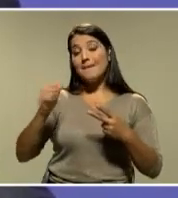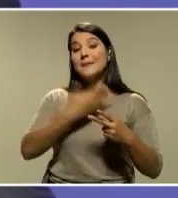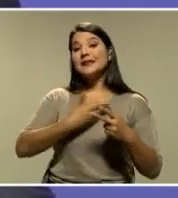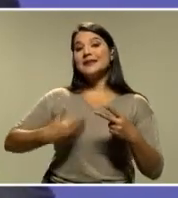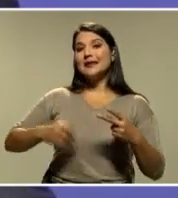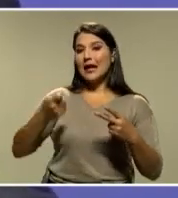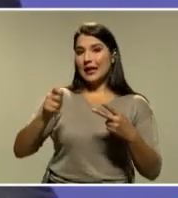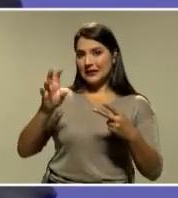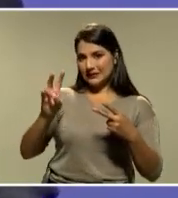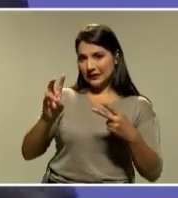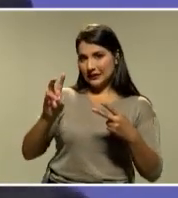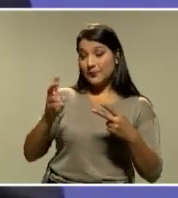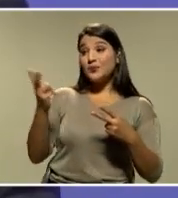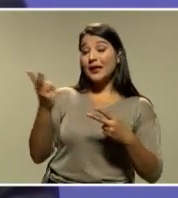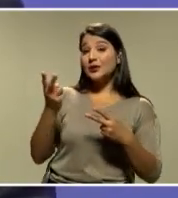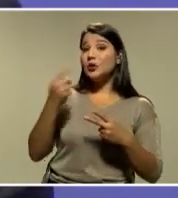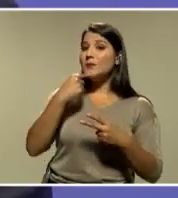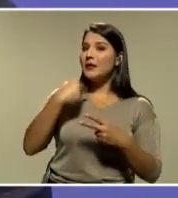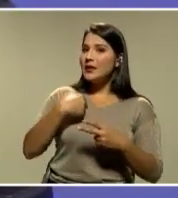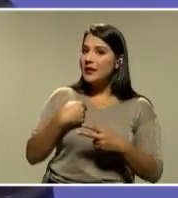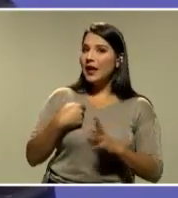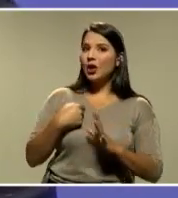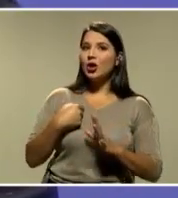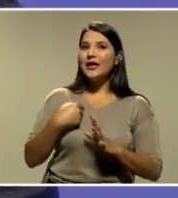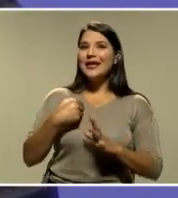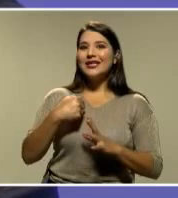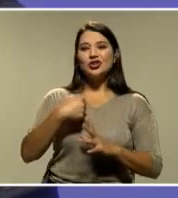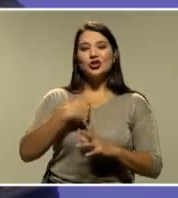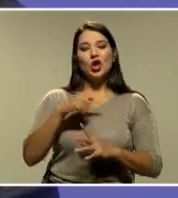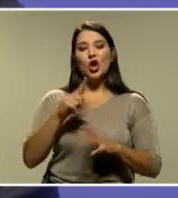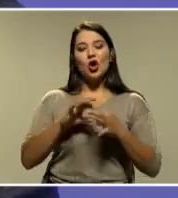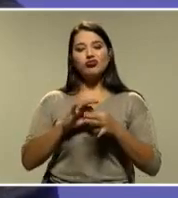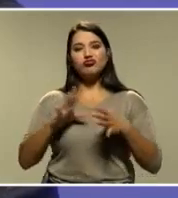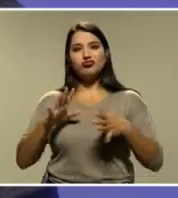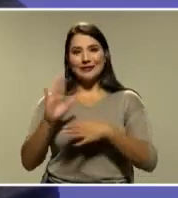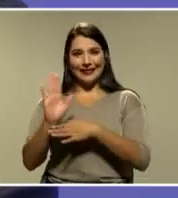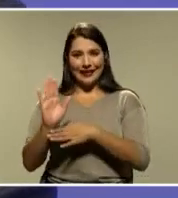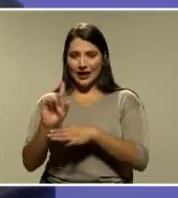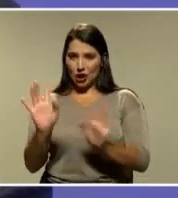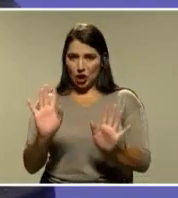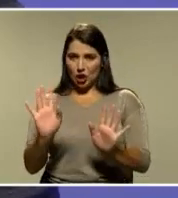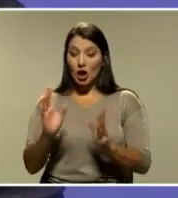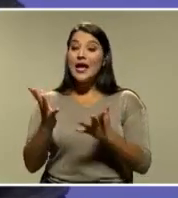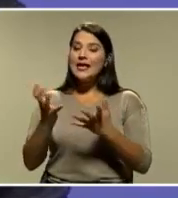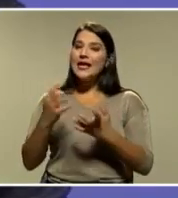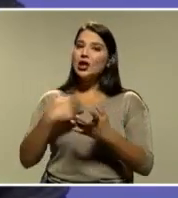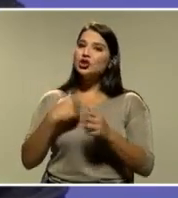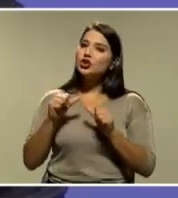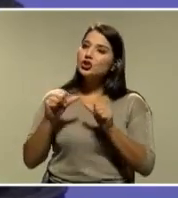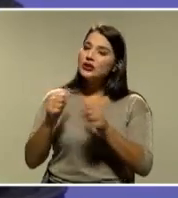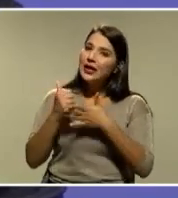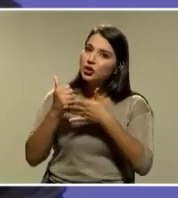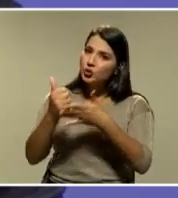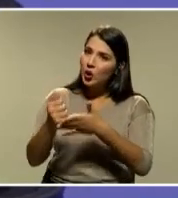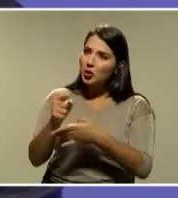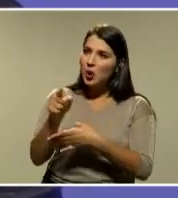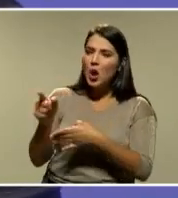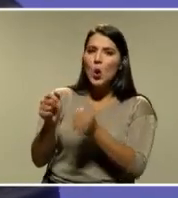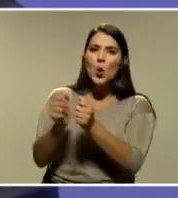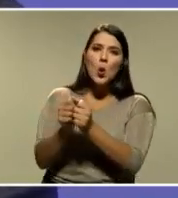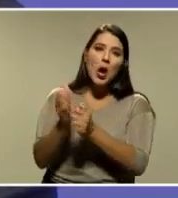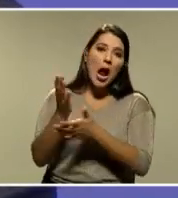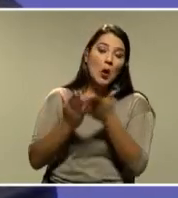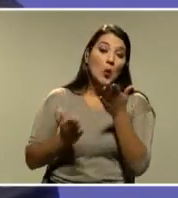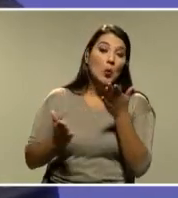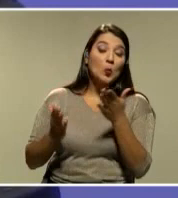7, pues me dijeron que no me retirara de las pantallas y que desearían que yo siguiera colaborando con ellos con algún tipo de